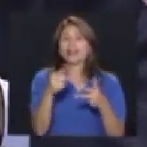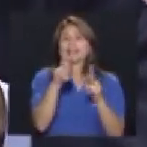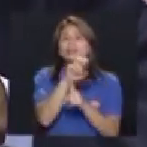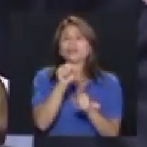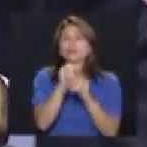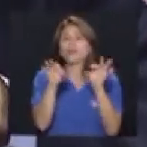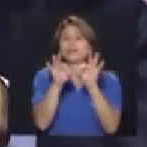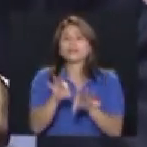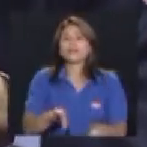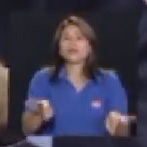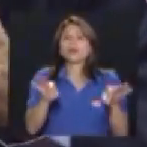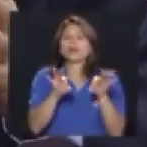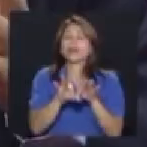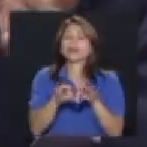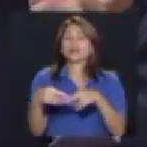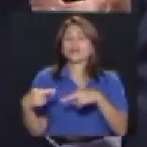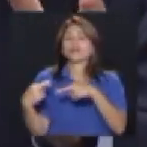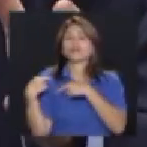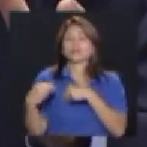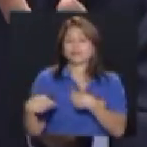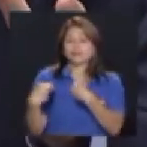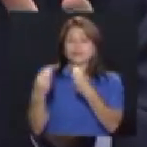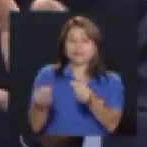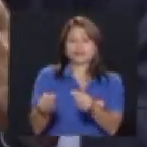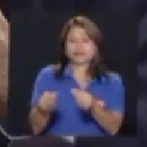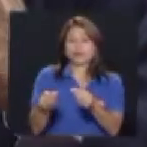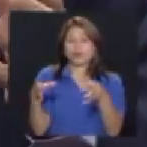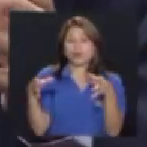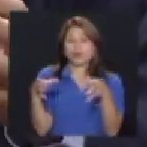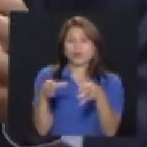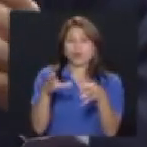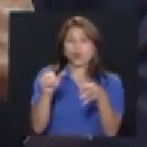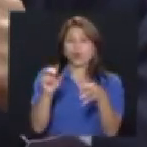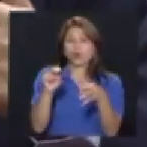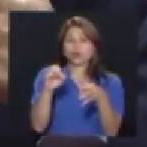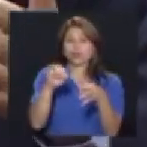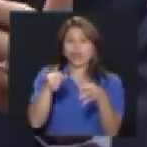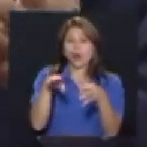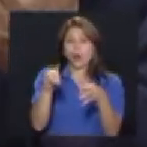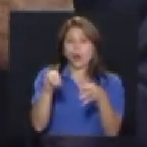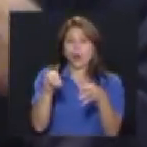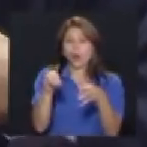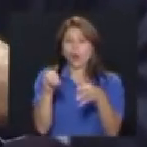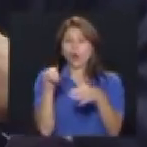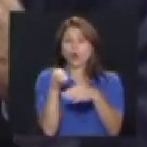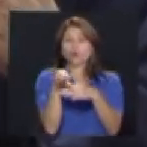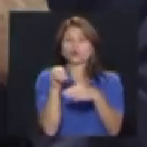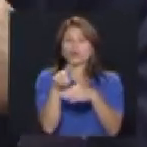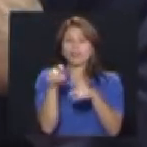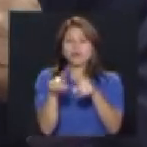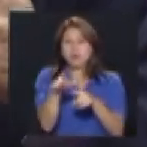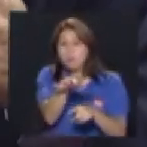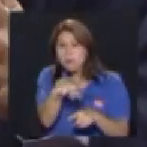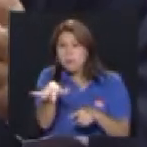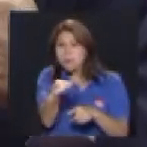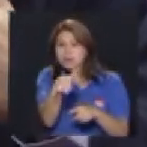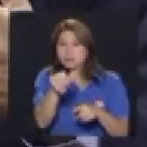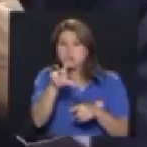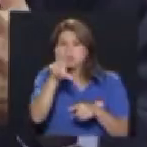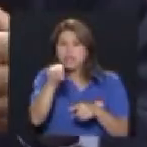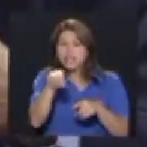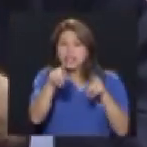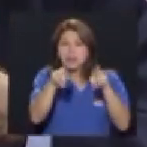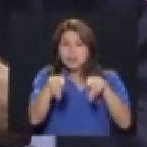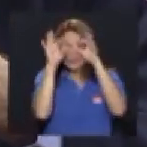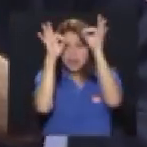un consejo consultivo, que es una treintena de personalidades nacionales convocadas de manera personal. No es